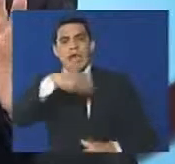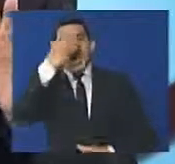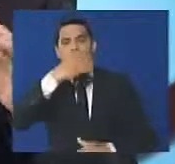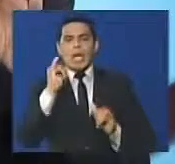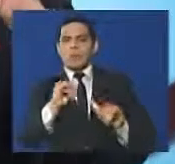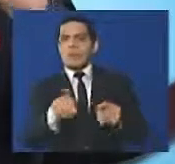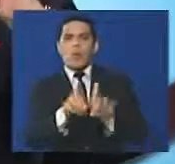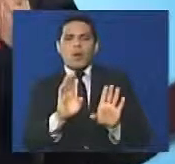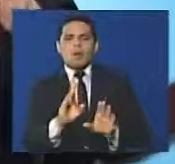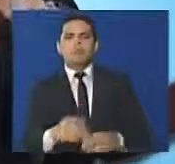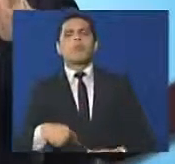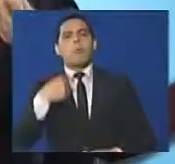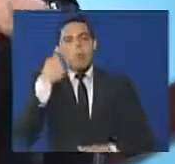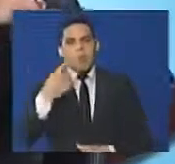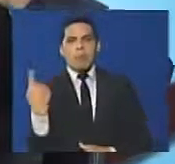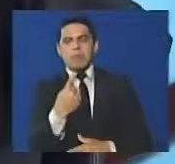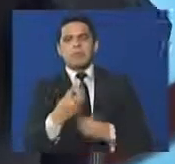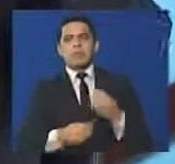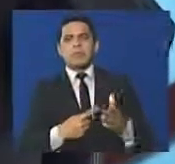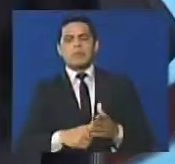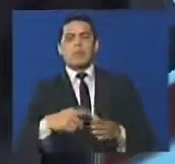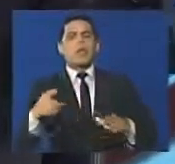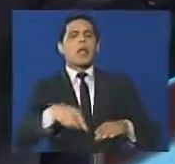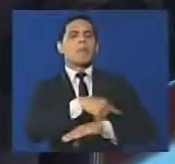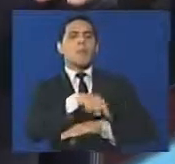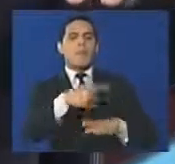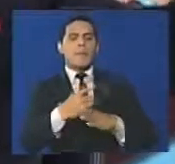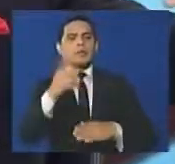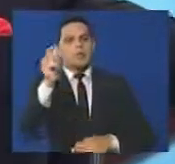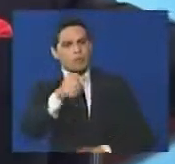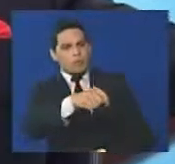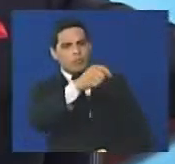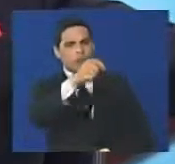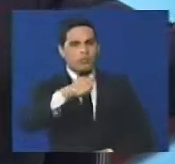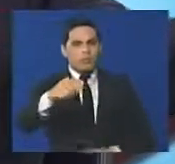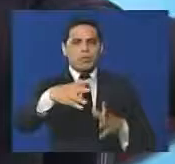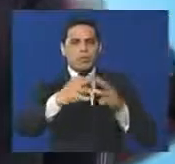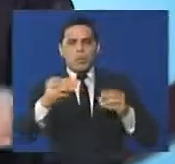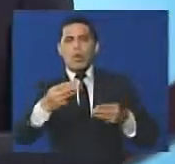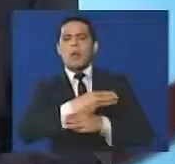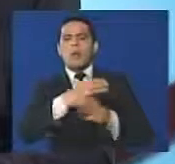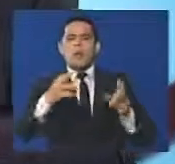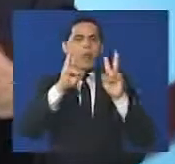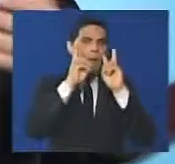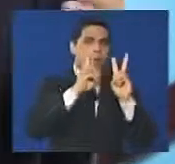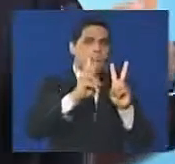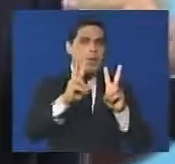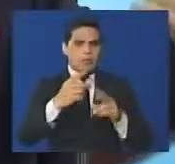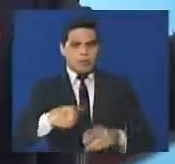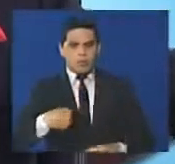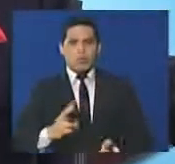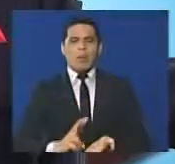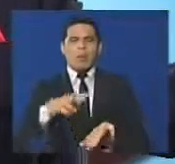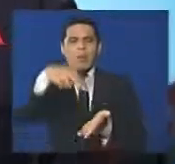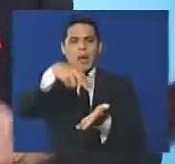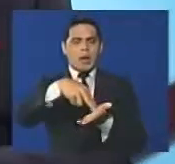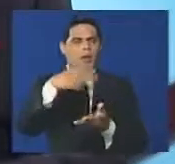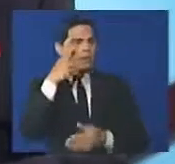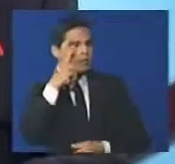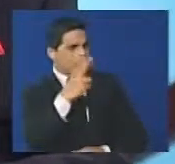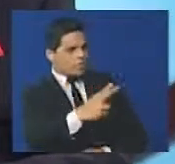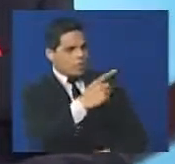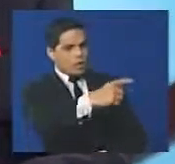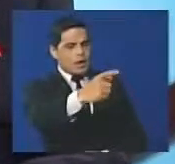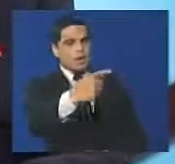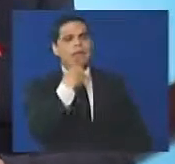así fue. En el momento justo, mágico, de cuando tiene todo el público dominado, me levanté, me volteé al